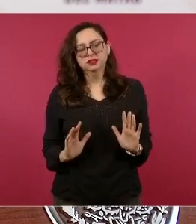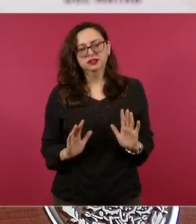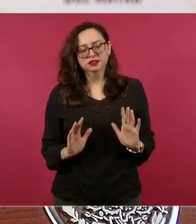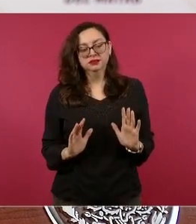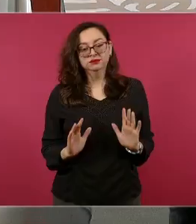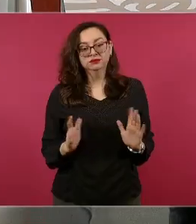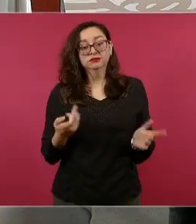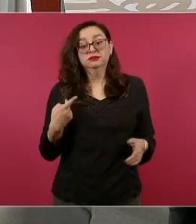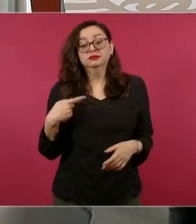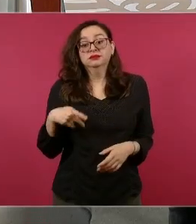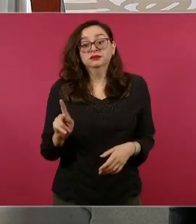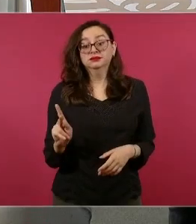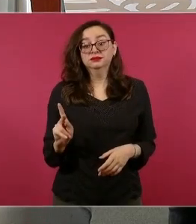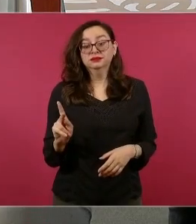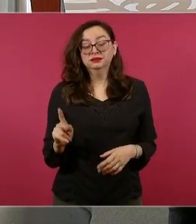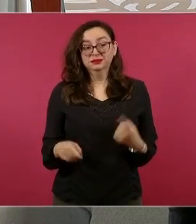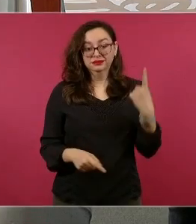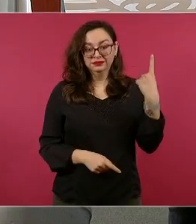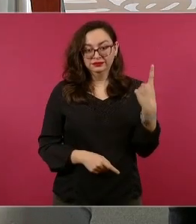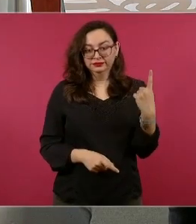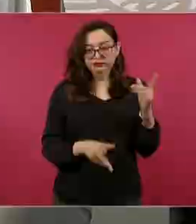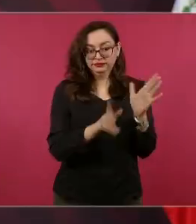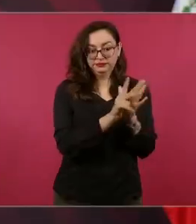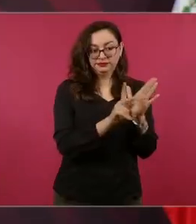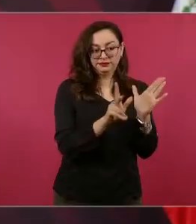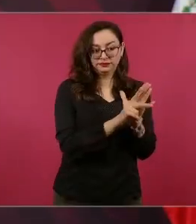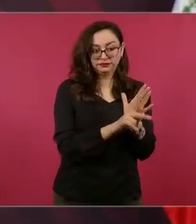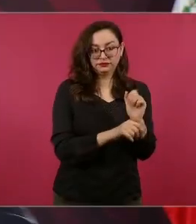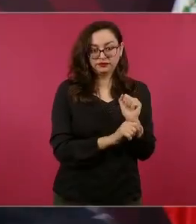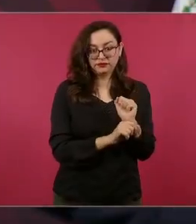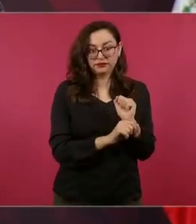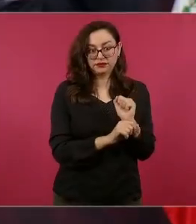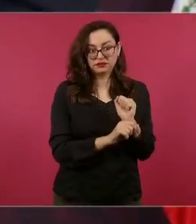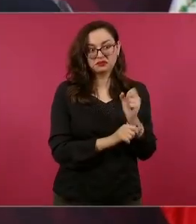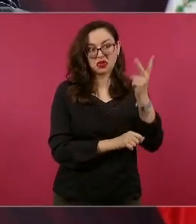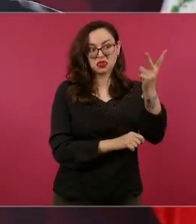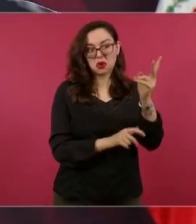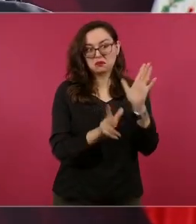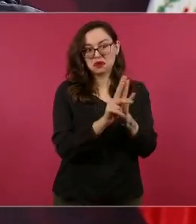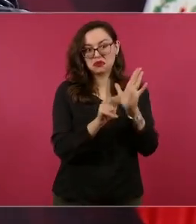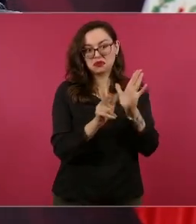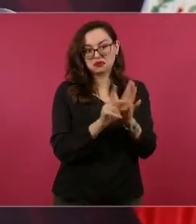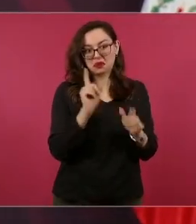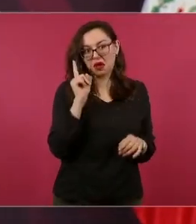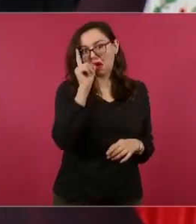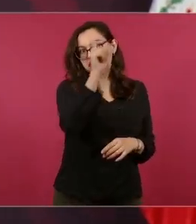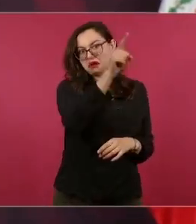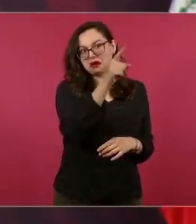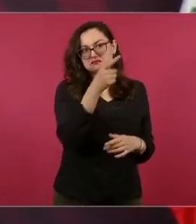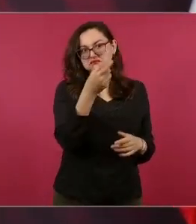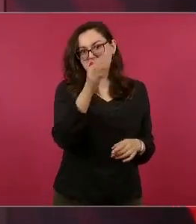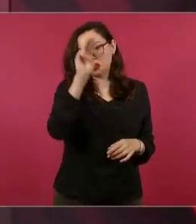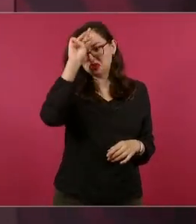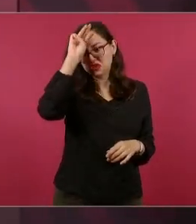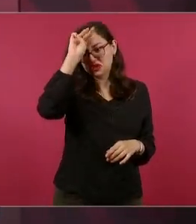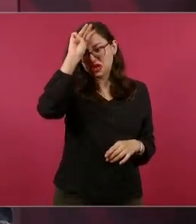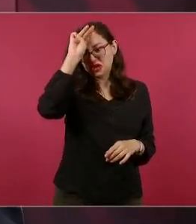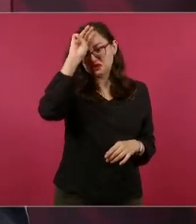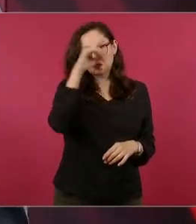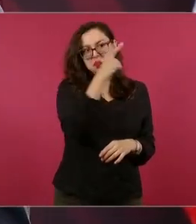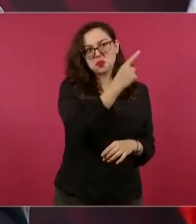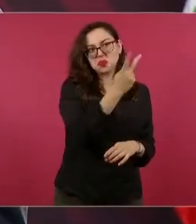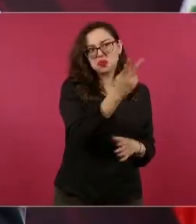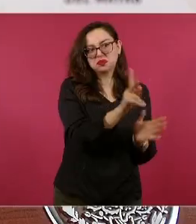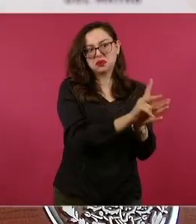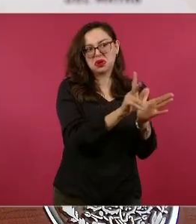Pero estamos hablando de un medio, dos, pero aquí son todos, casi todos.